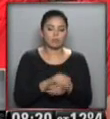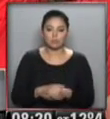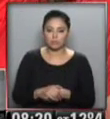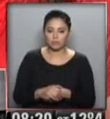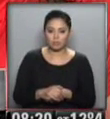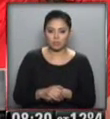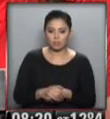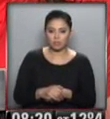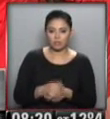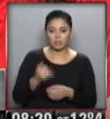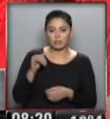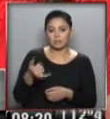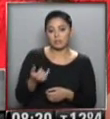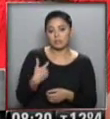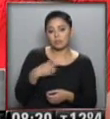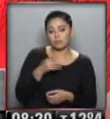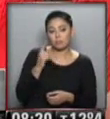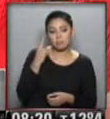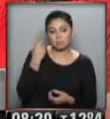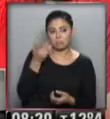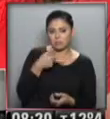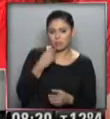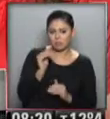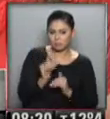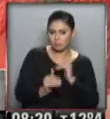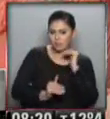nosotros creemos que sí que hay avances